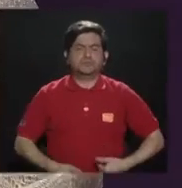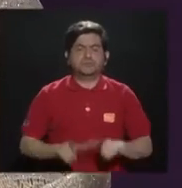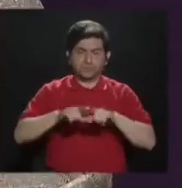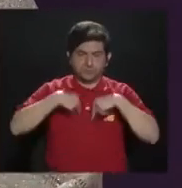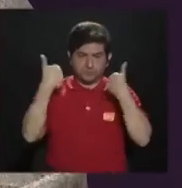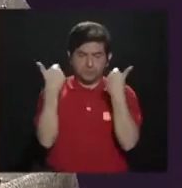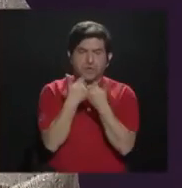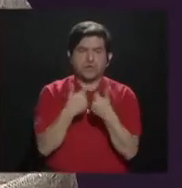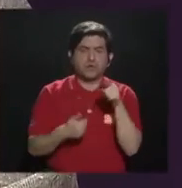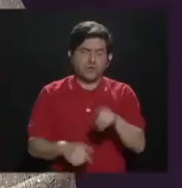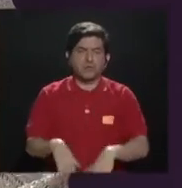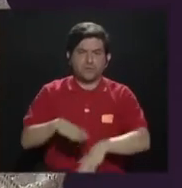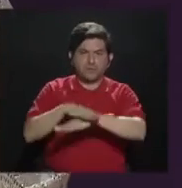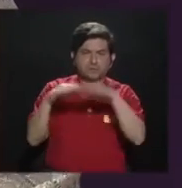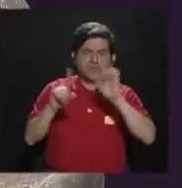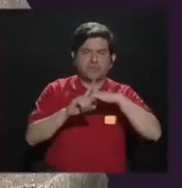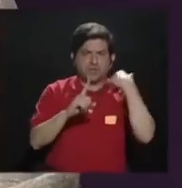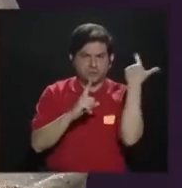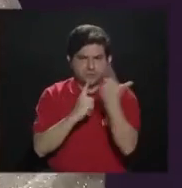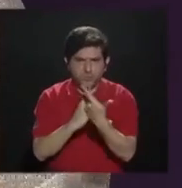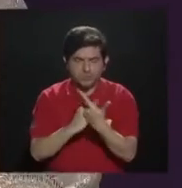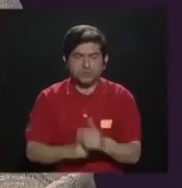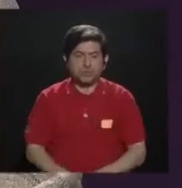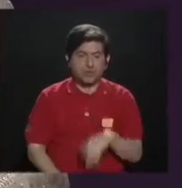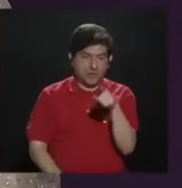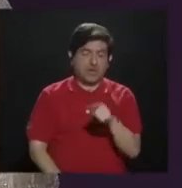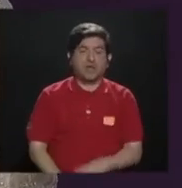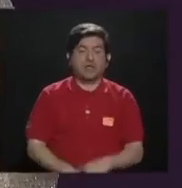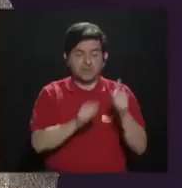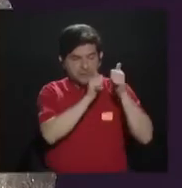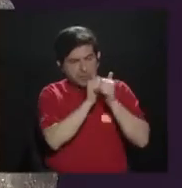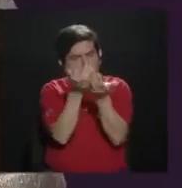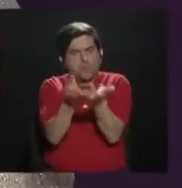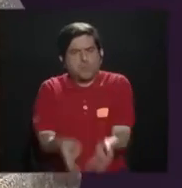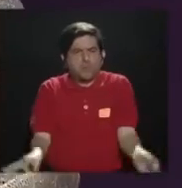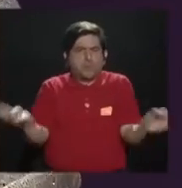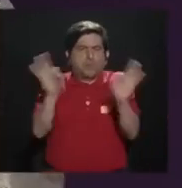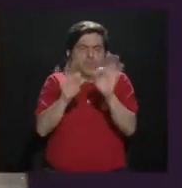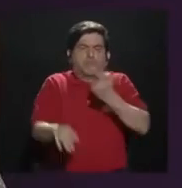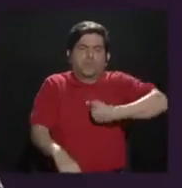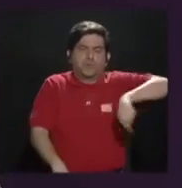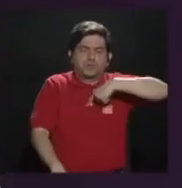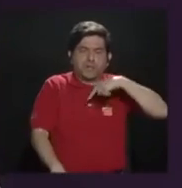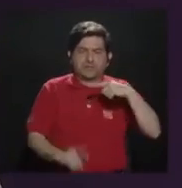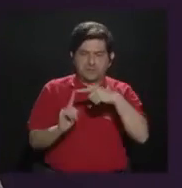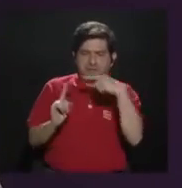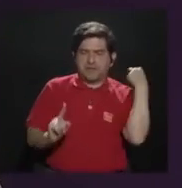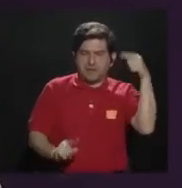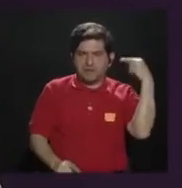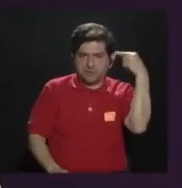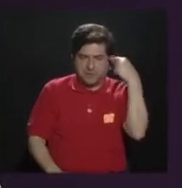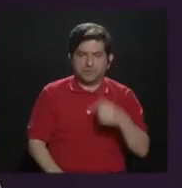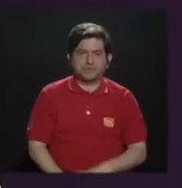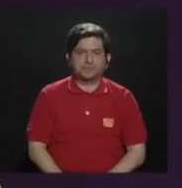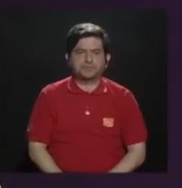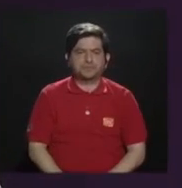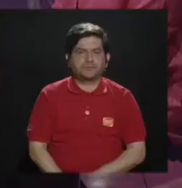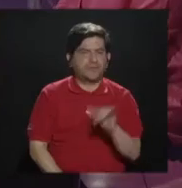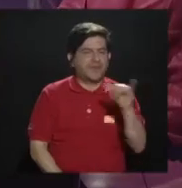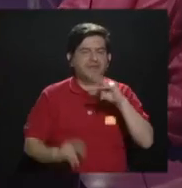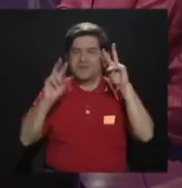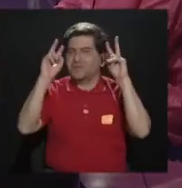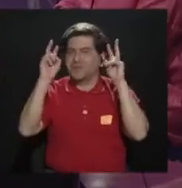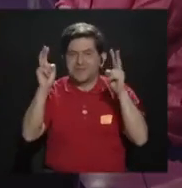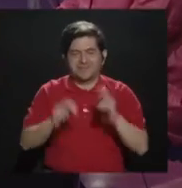grupos que se encuentran en exclusión social. Eso sería un gran acompañamiento para nosotros desde el gobierno. Ahora, siguiendo con el mismo